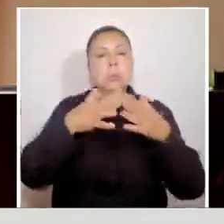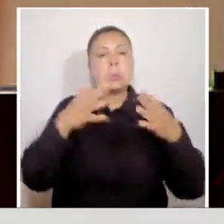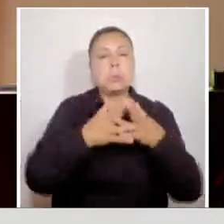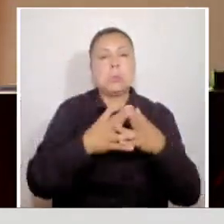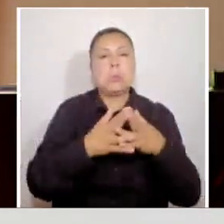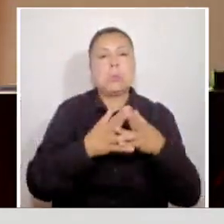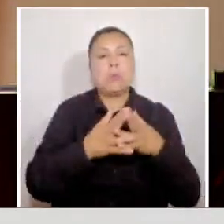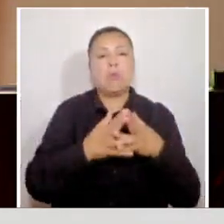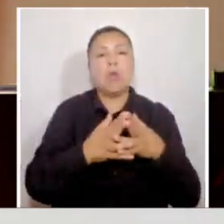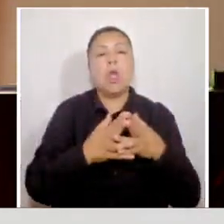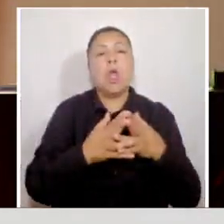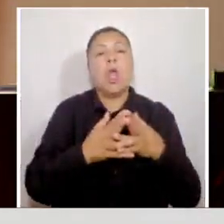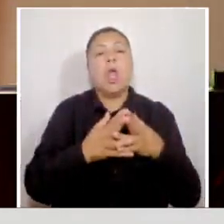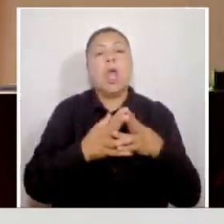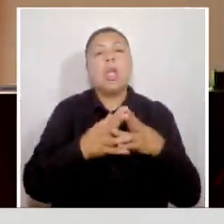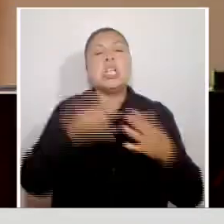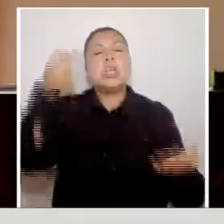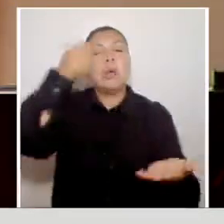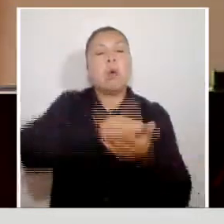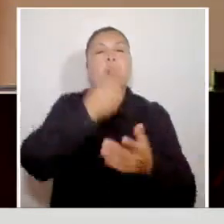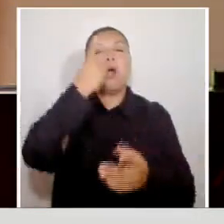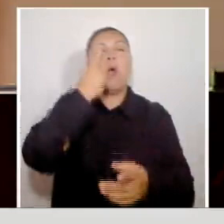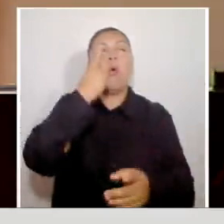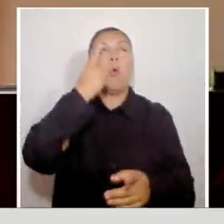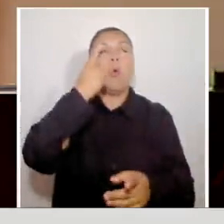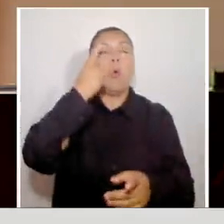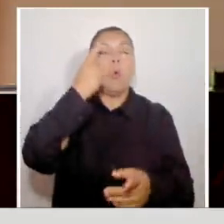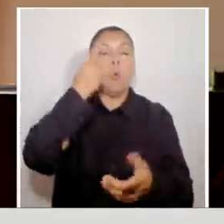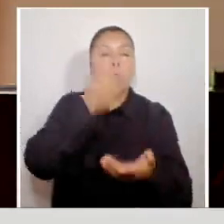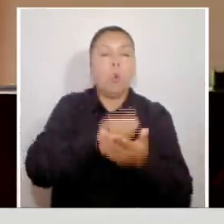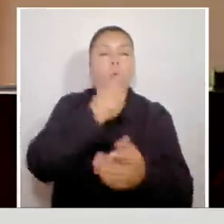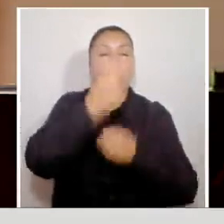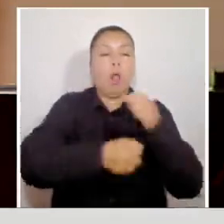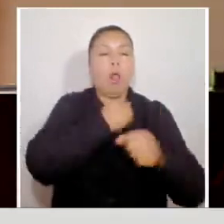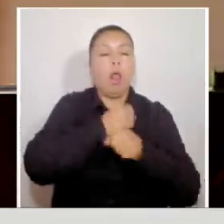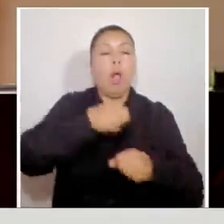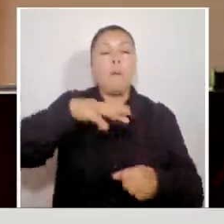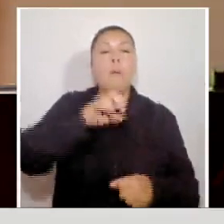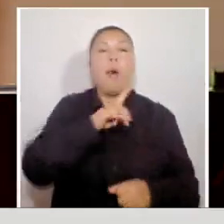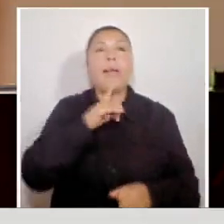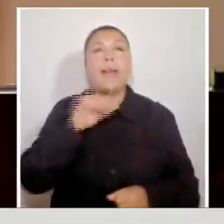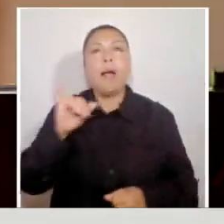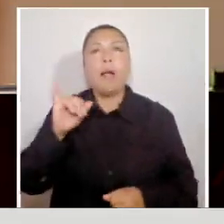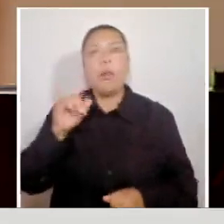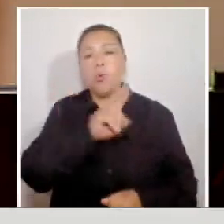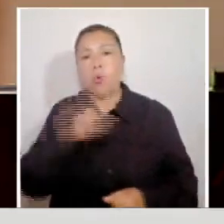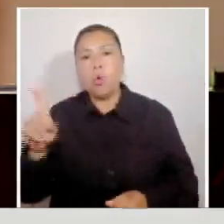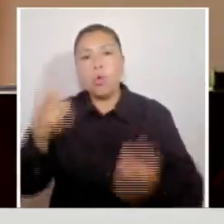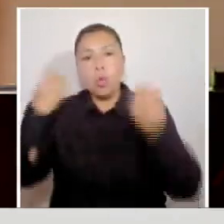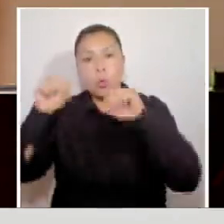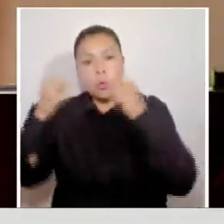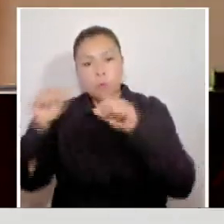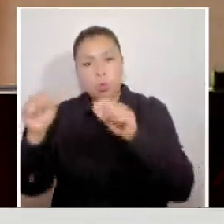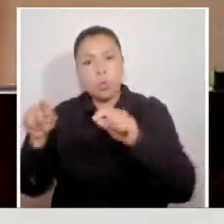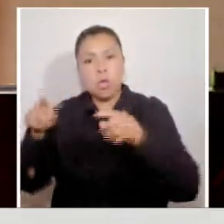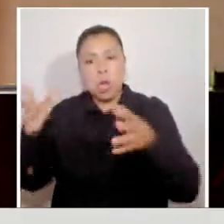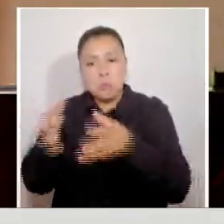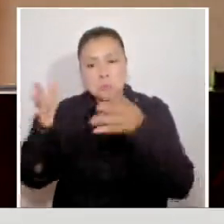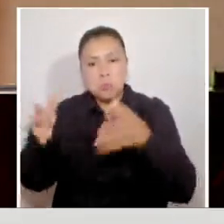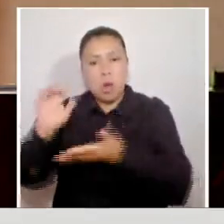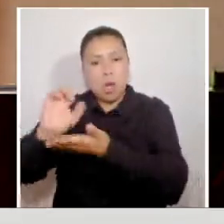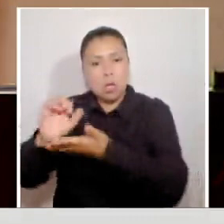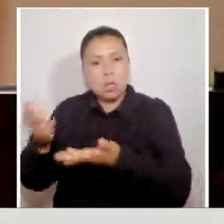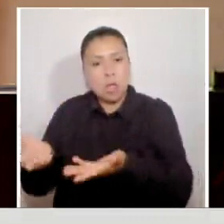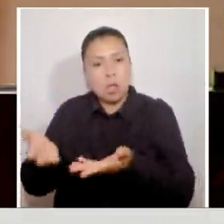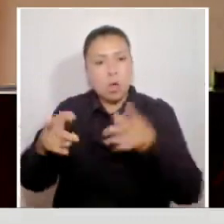pagar un monto anual en cambio el moit no y es un deporte que puede ser promovido por el estado siendo